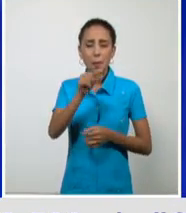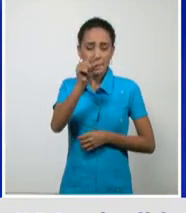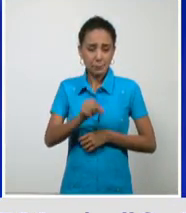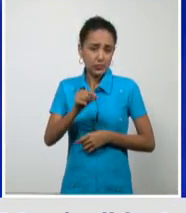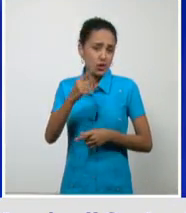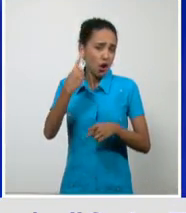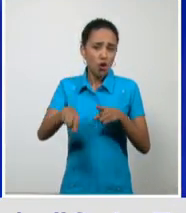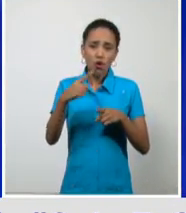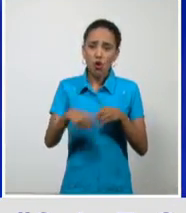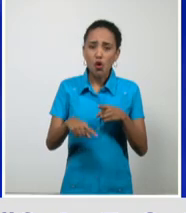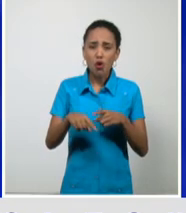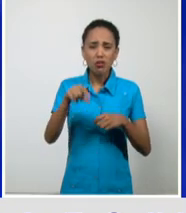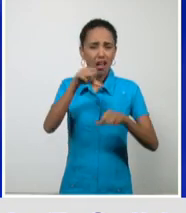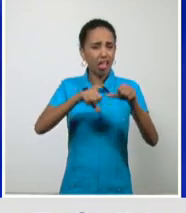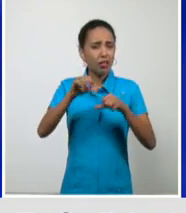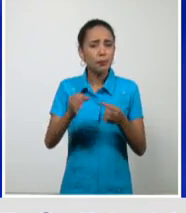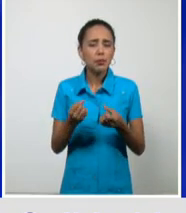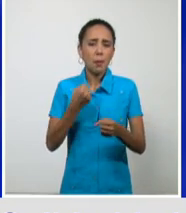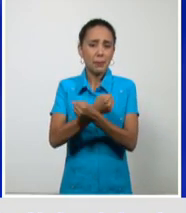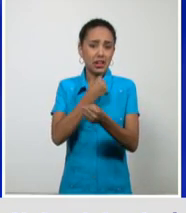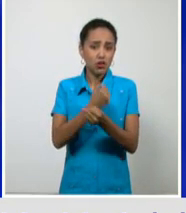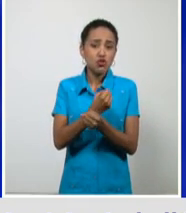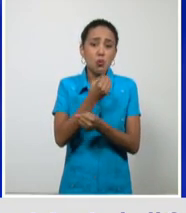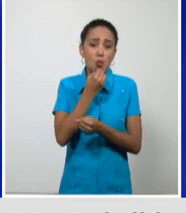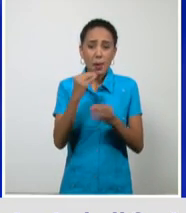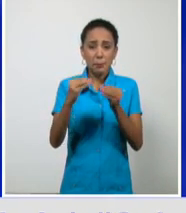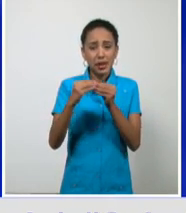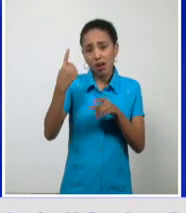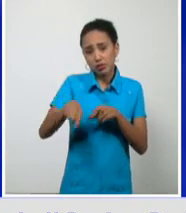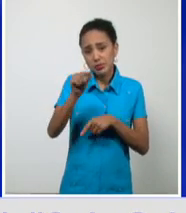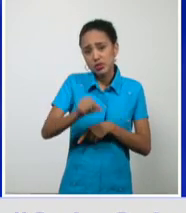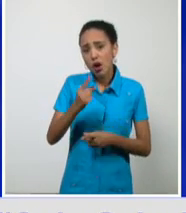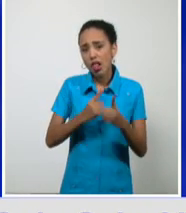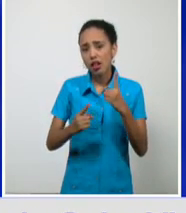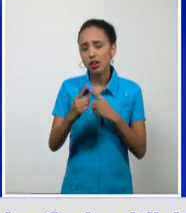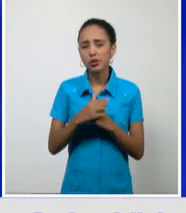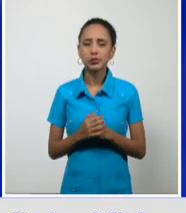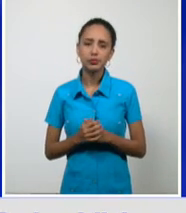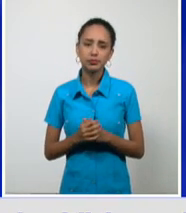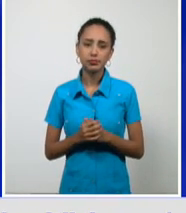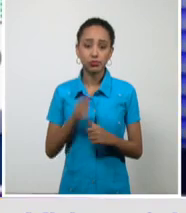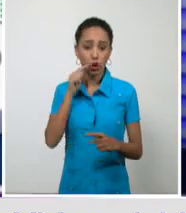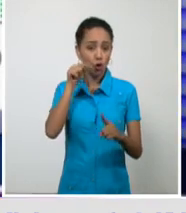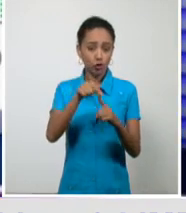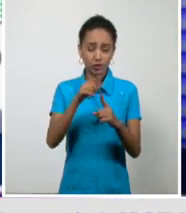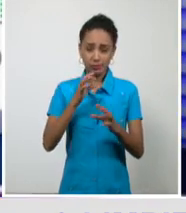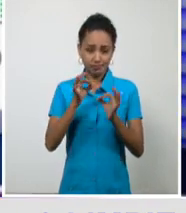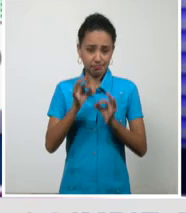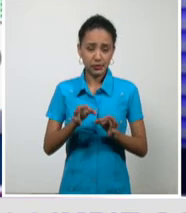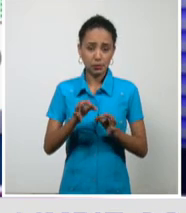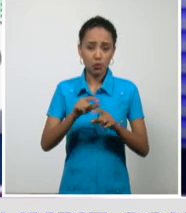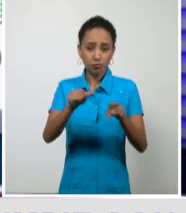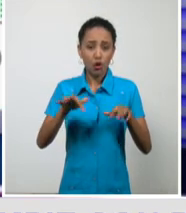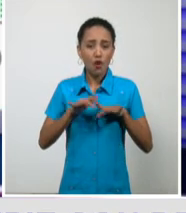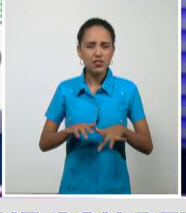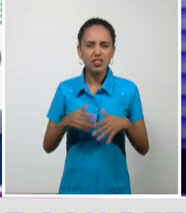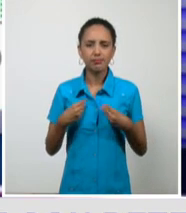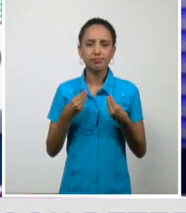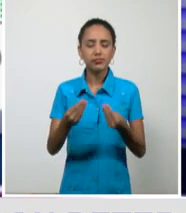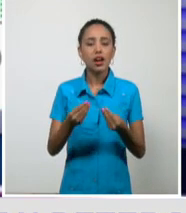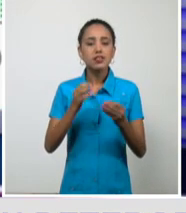ser agentes contaminantes. Sí, correcto. O sea, una de las misiones de la oficina nuestra es garantizar la seguridad